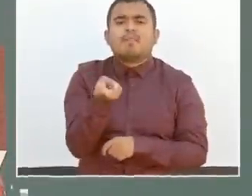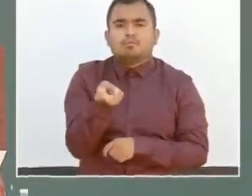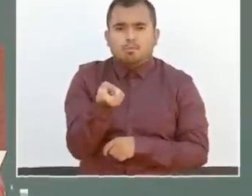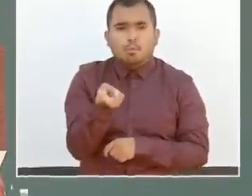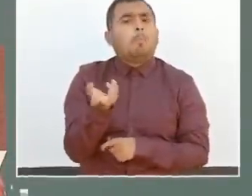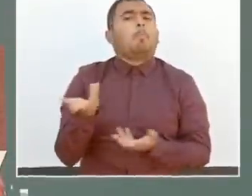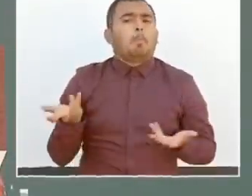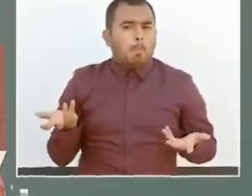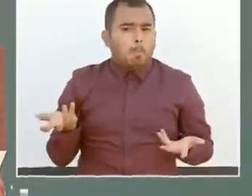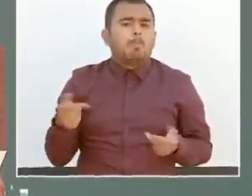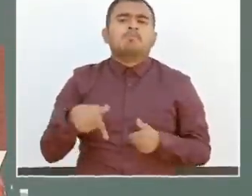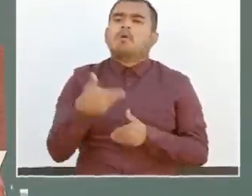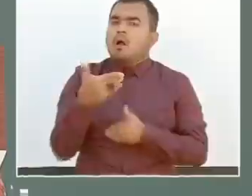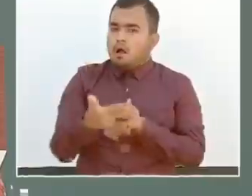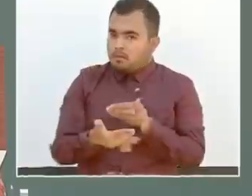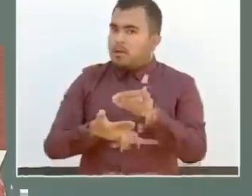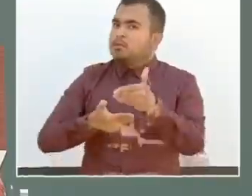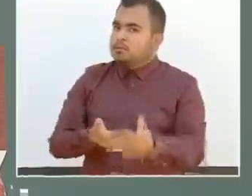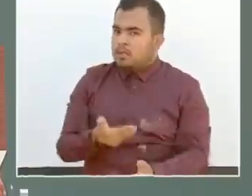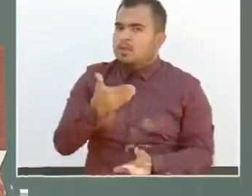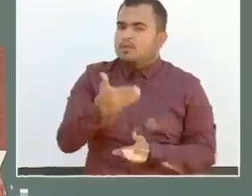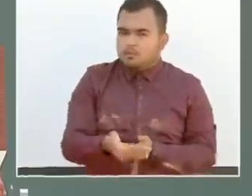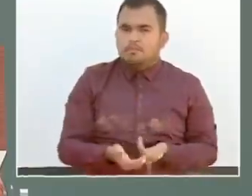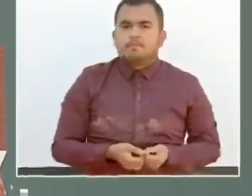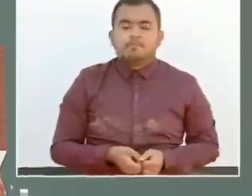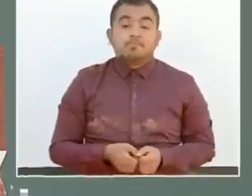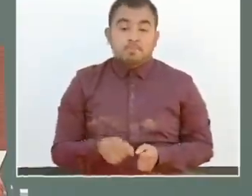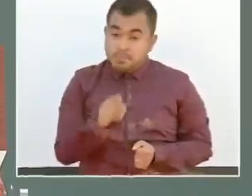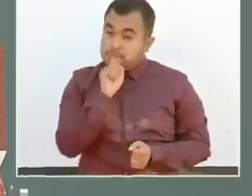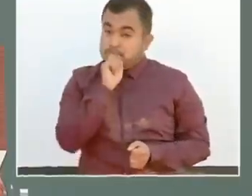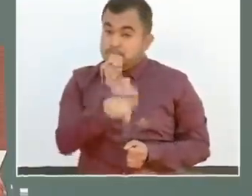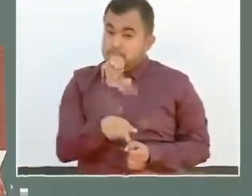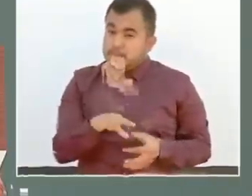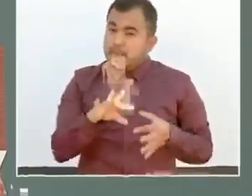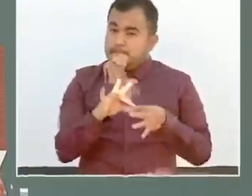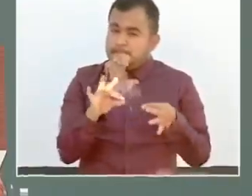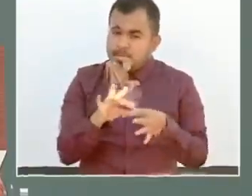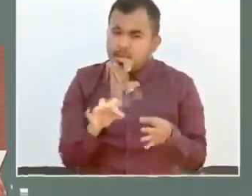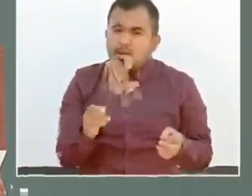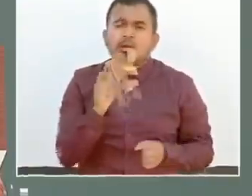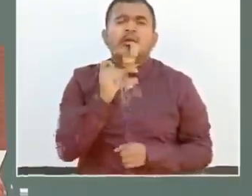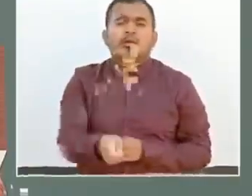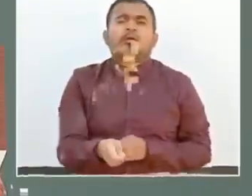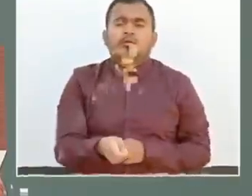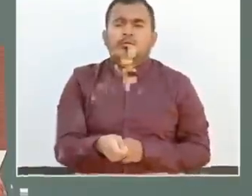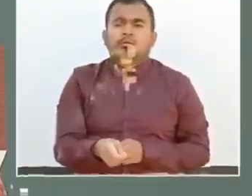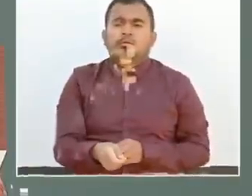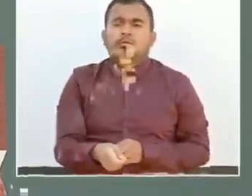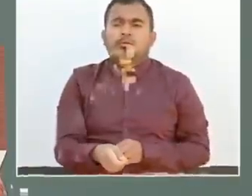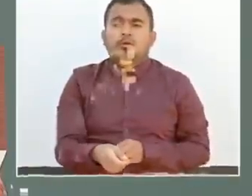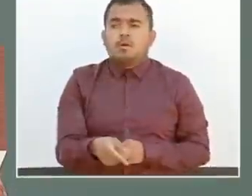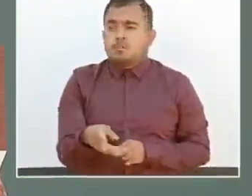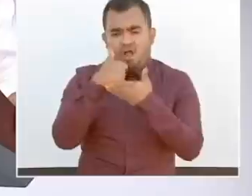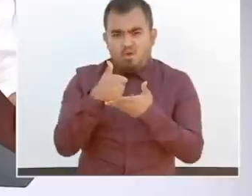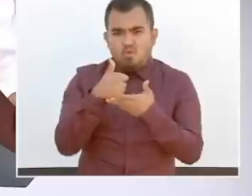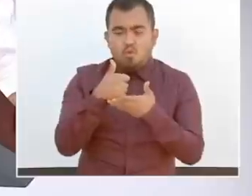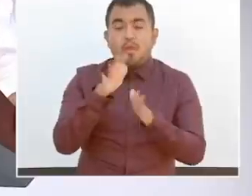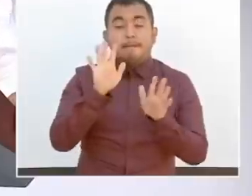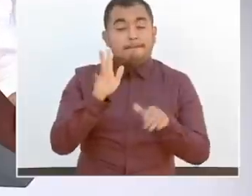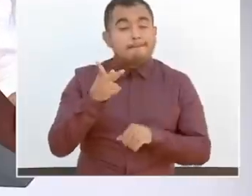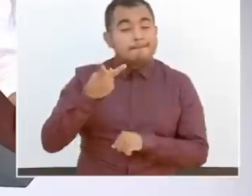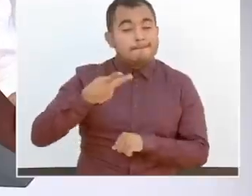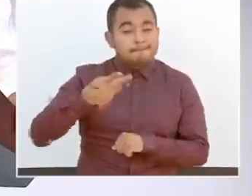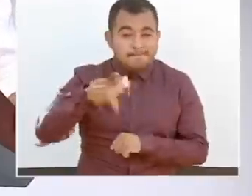avanzado. Desde luego, esto no es lo único.